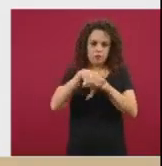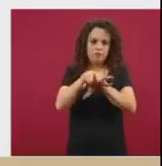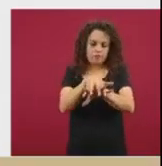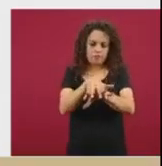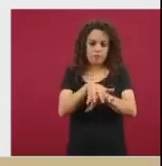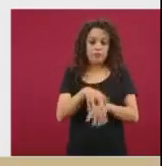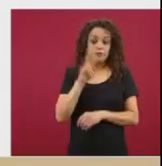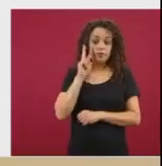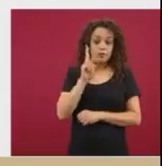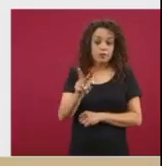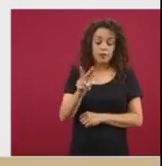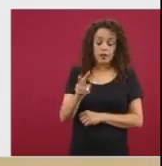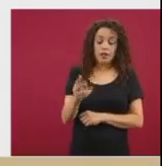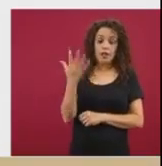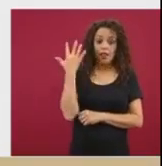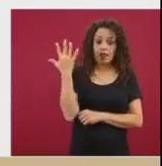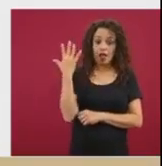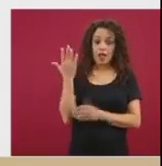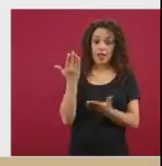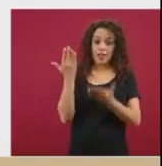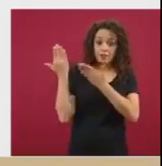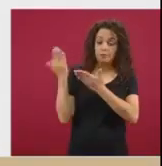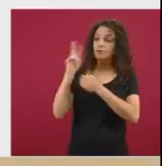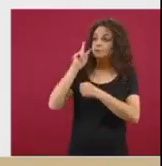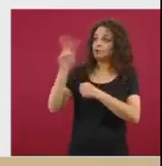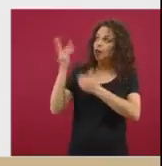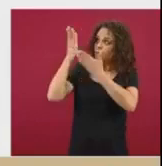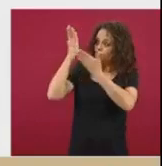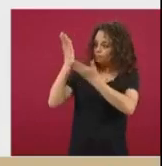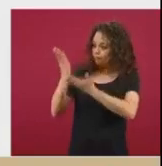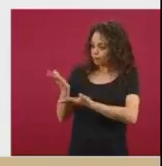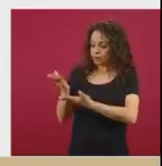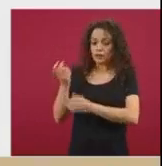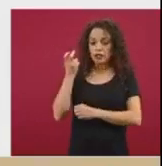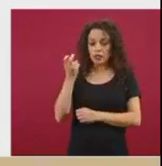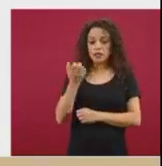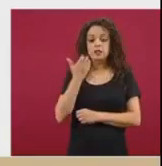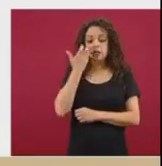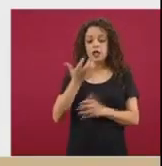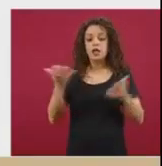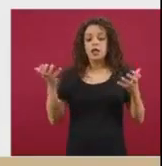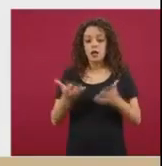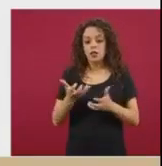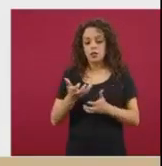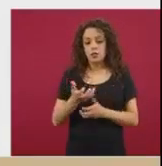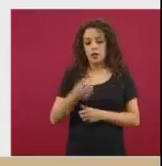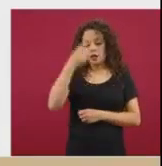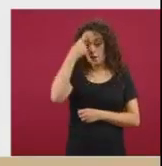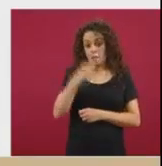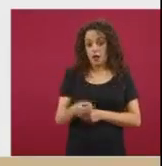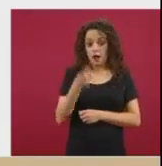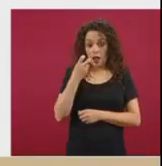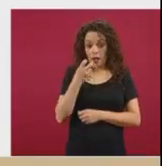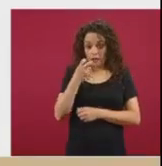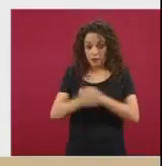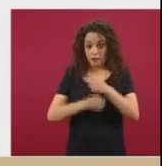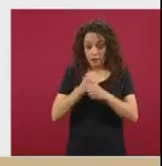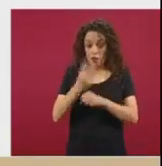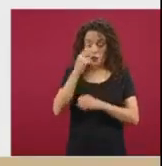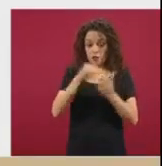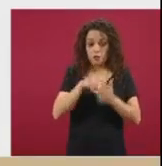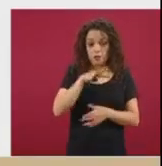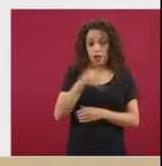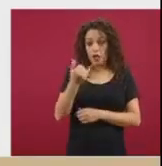nosotros queremos o estamos planteando hacer, no solamente para 2019-2020, sino de aquí en adelante, y si llegasen a